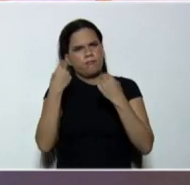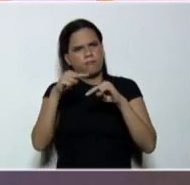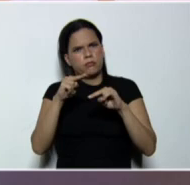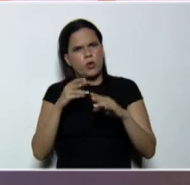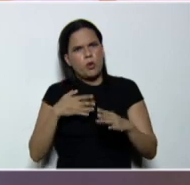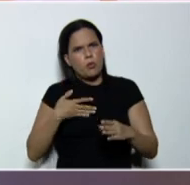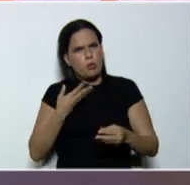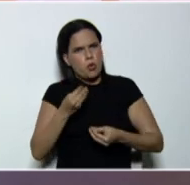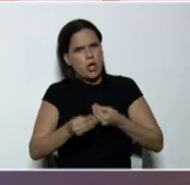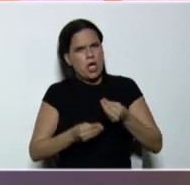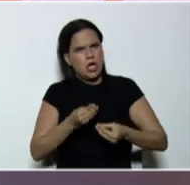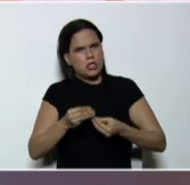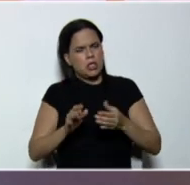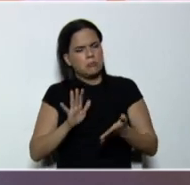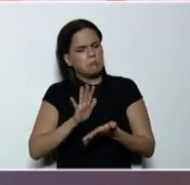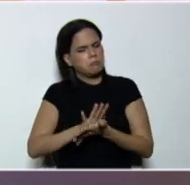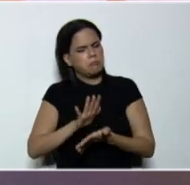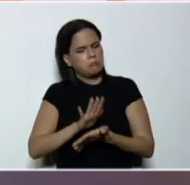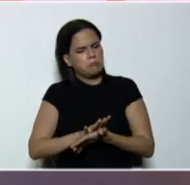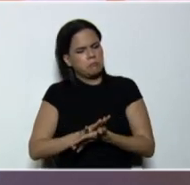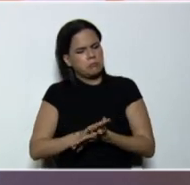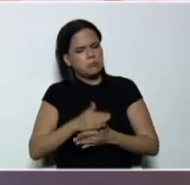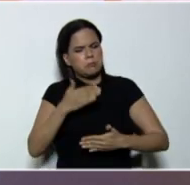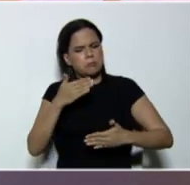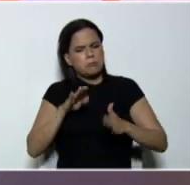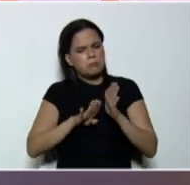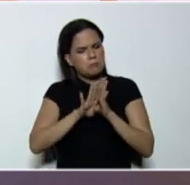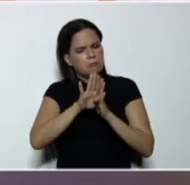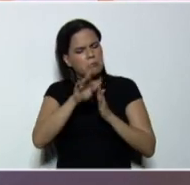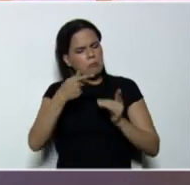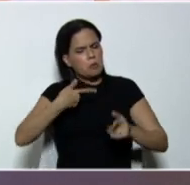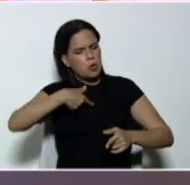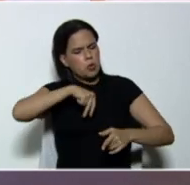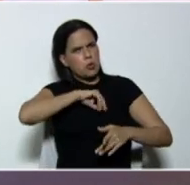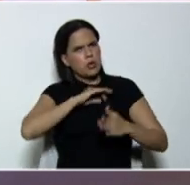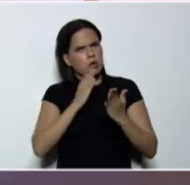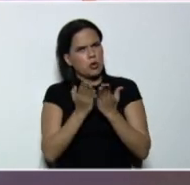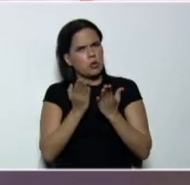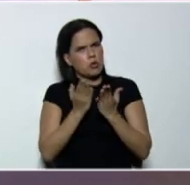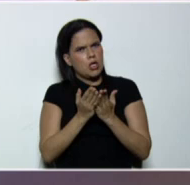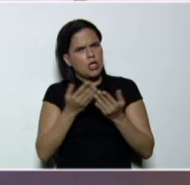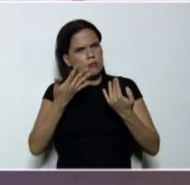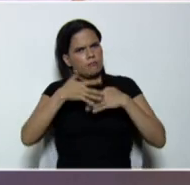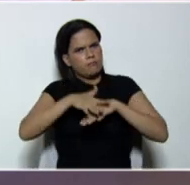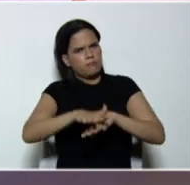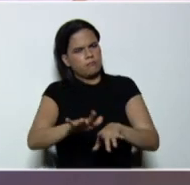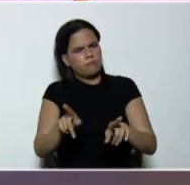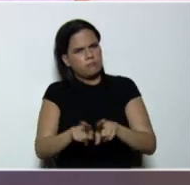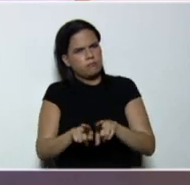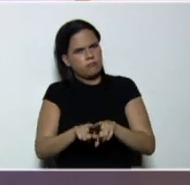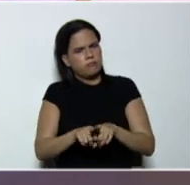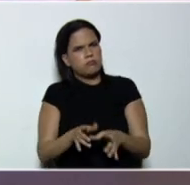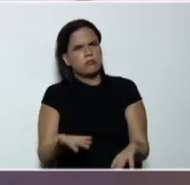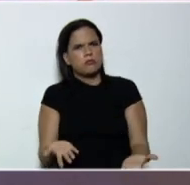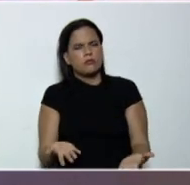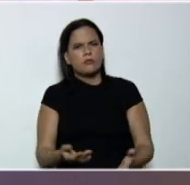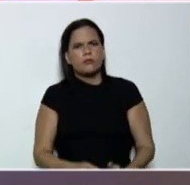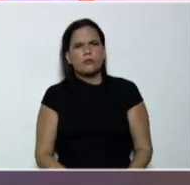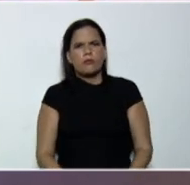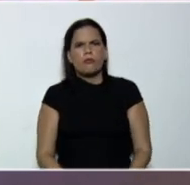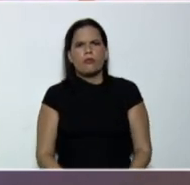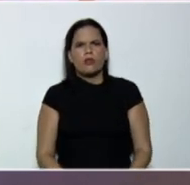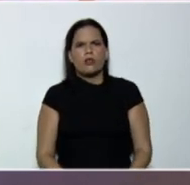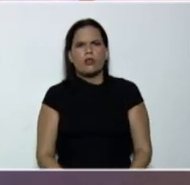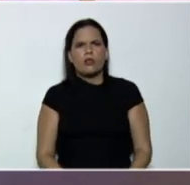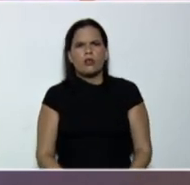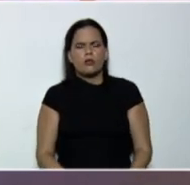pueden tranquilamente ser desarrolladas por nuestros estudiantes integrados en los mismos. En consecuencia, entonces, vamos a revisar